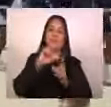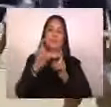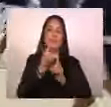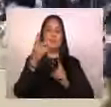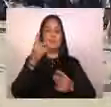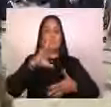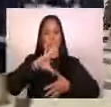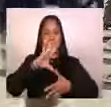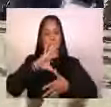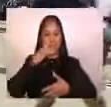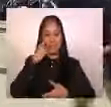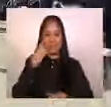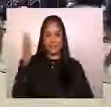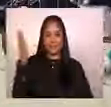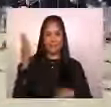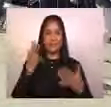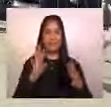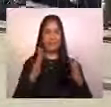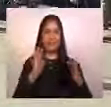las Américas.